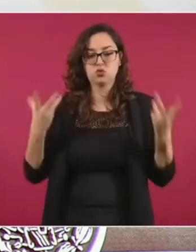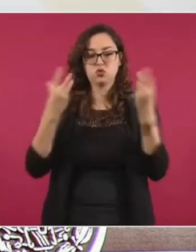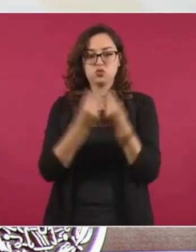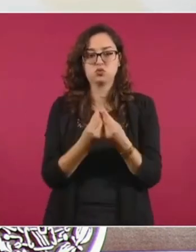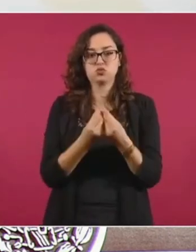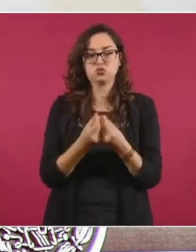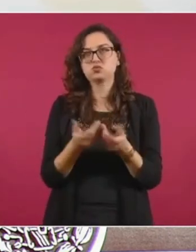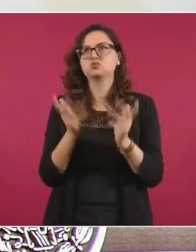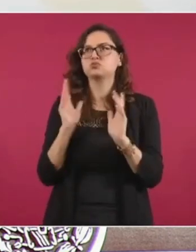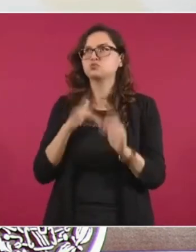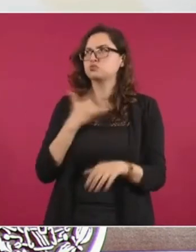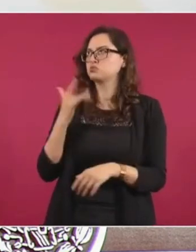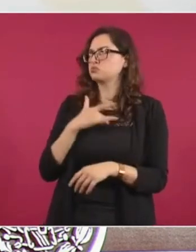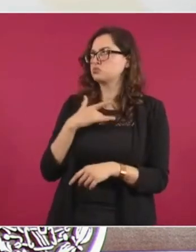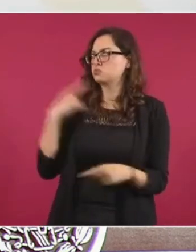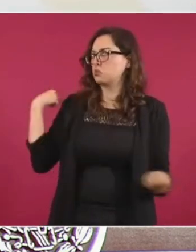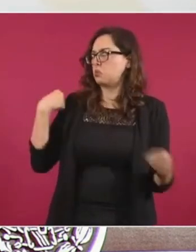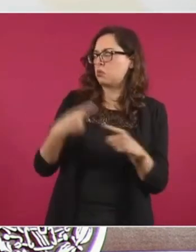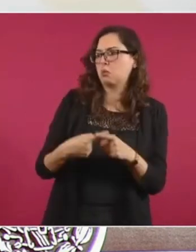se resolvió.